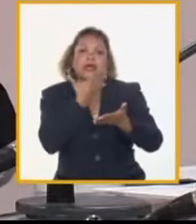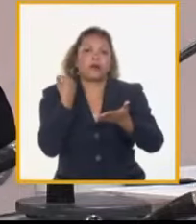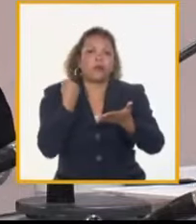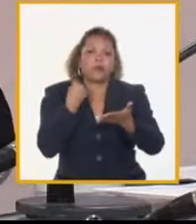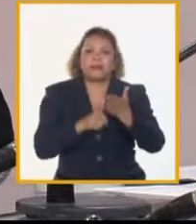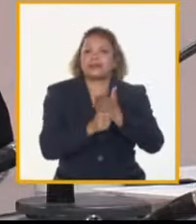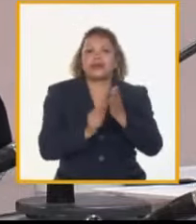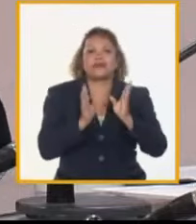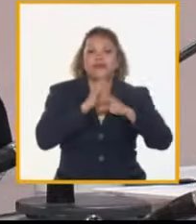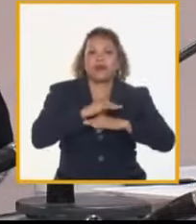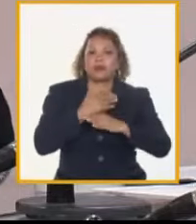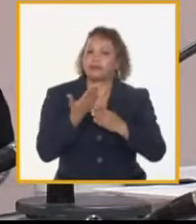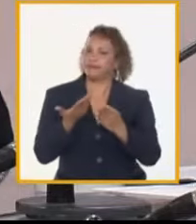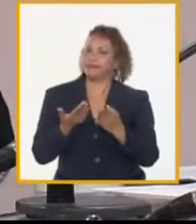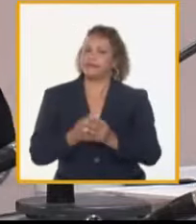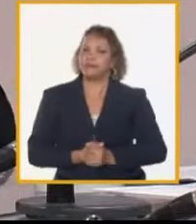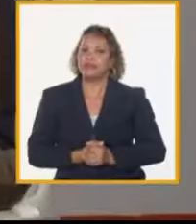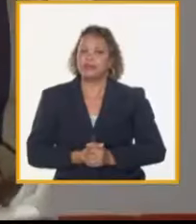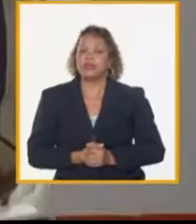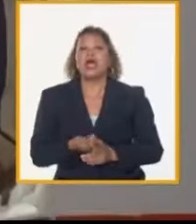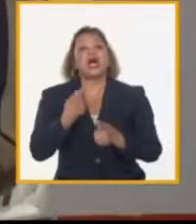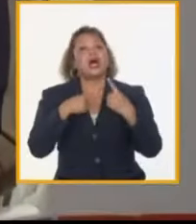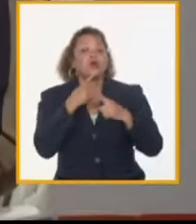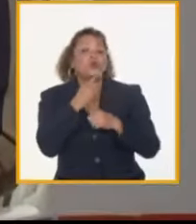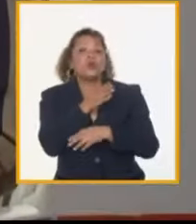pasajes, ¿no? Hay rutas, por supuesto,